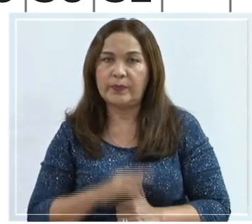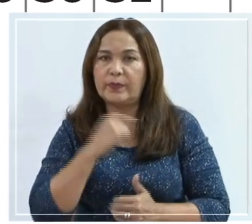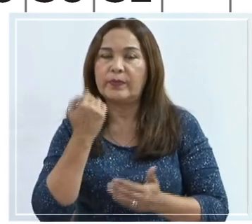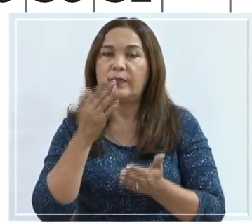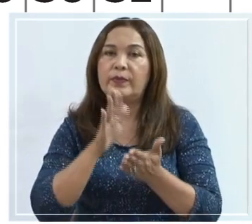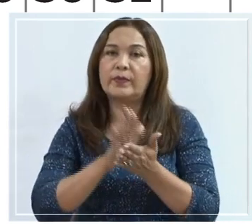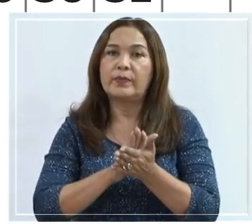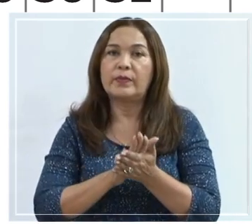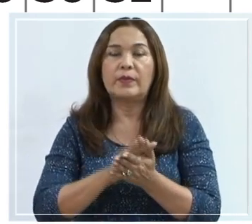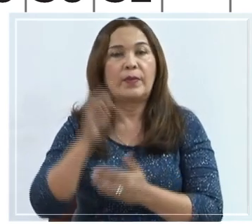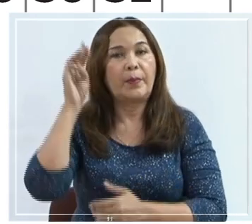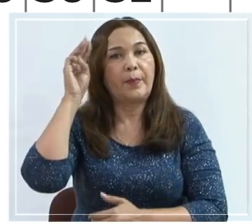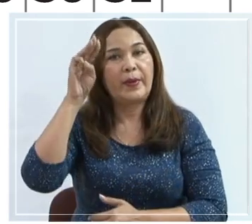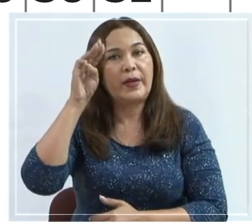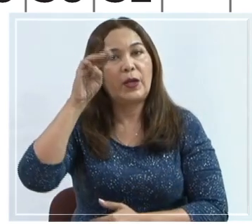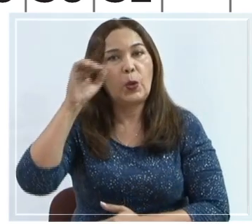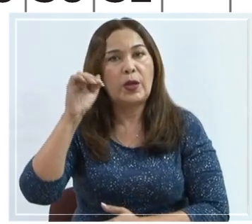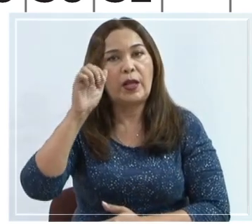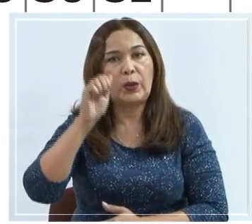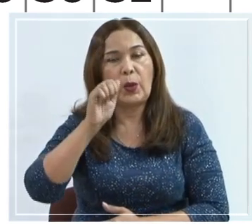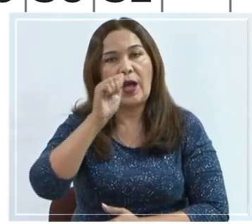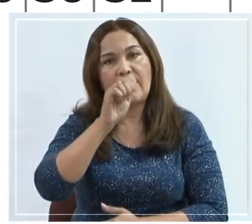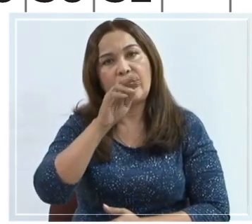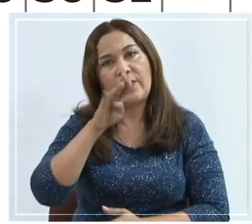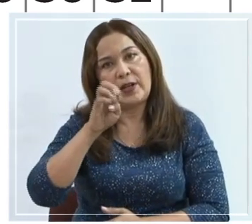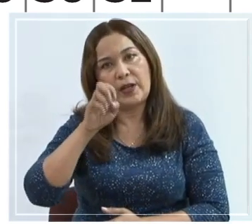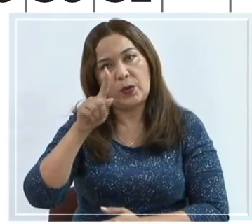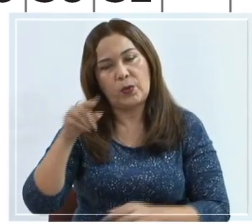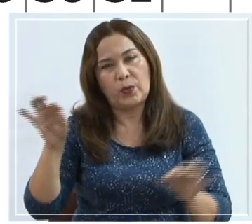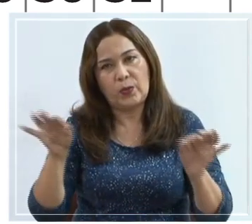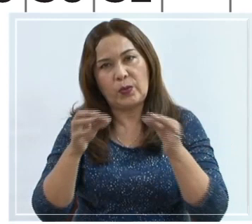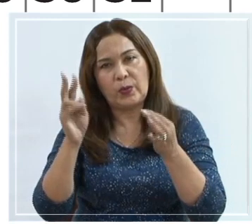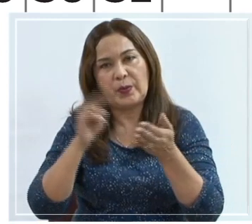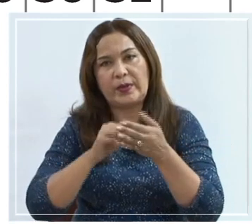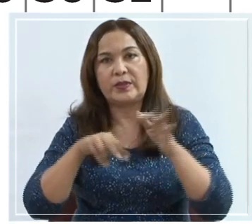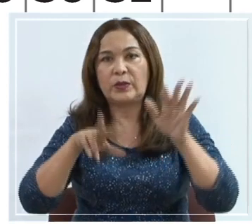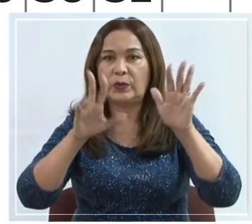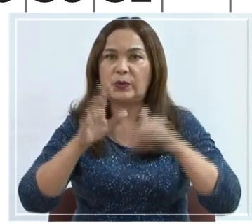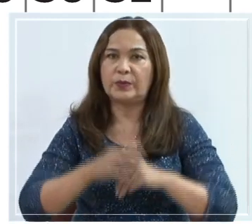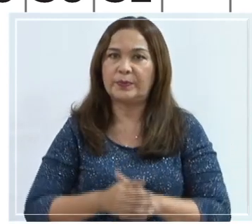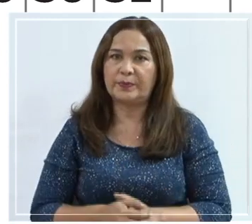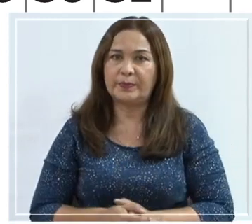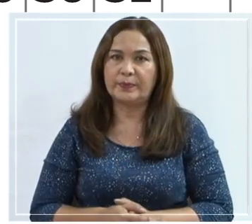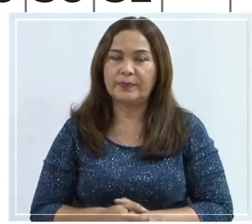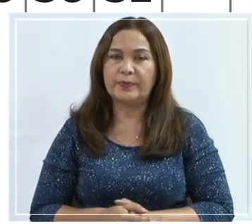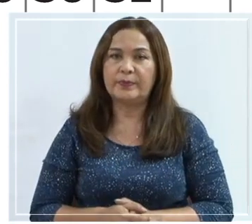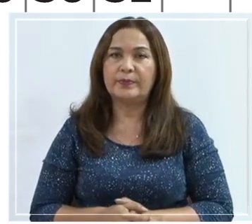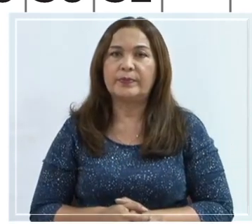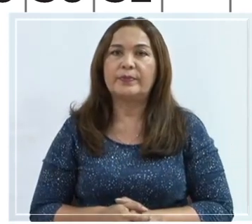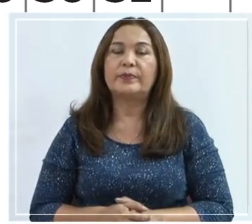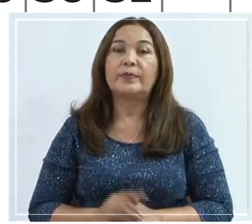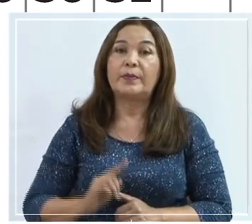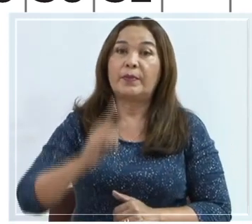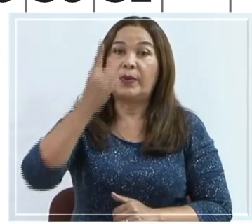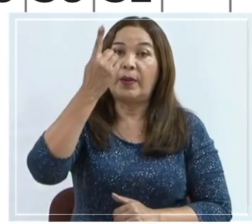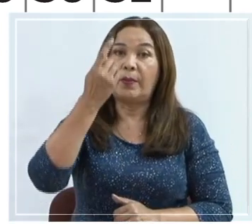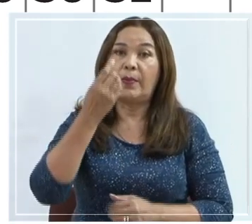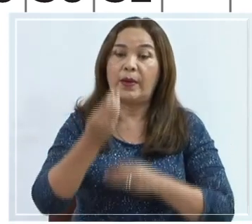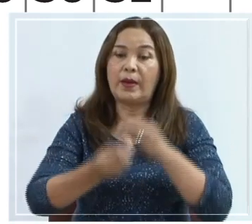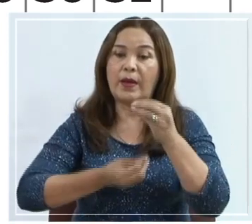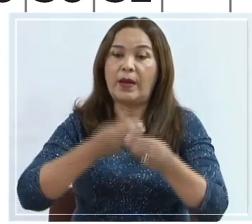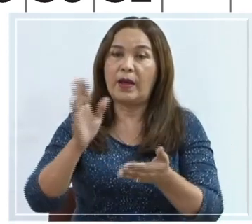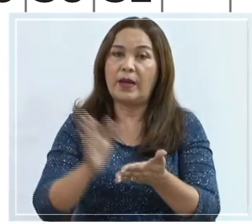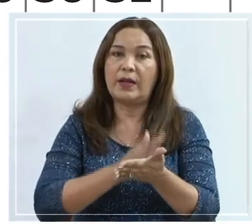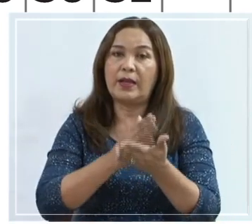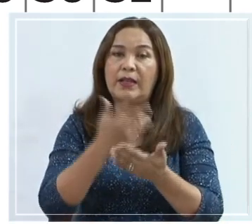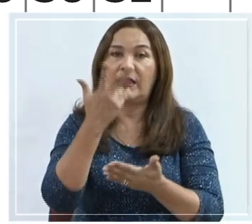fallecimiento del maestro josé antonio abreu 2018 circula el primer número de la